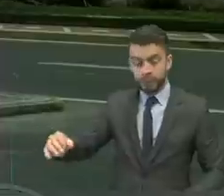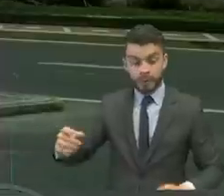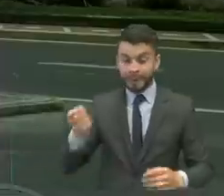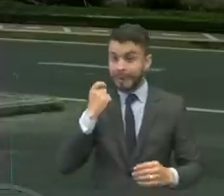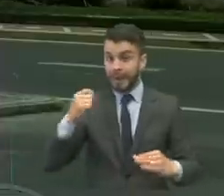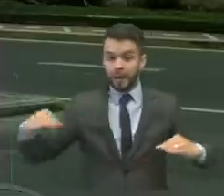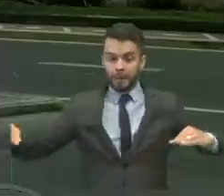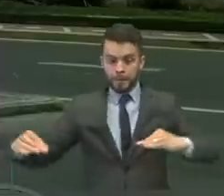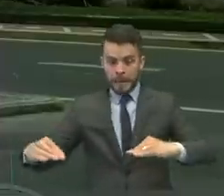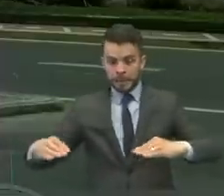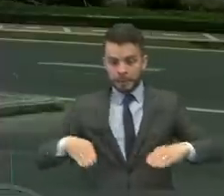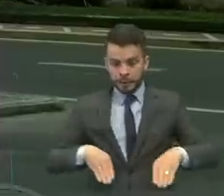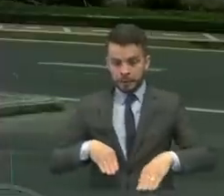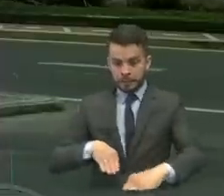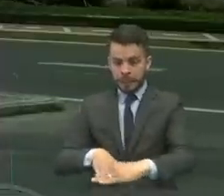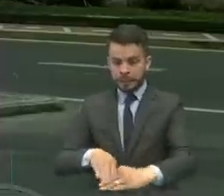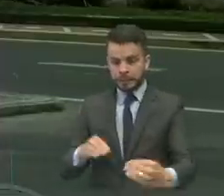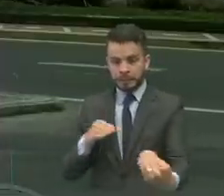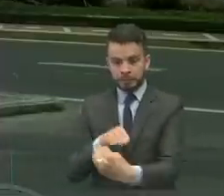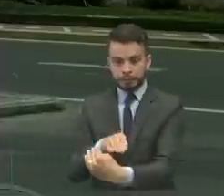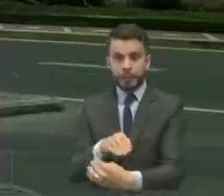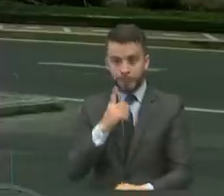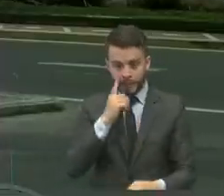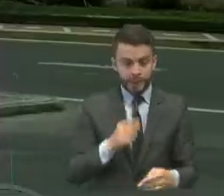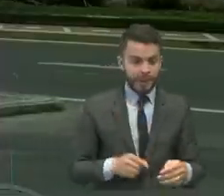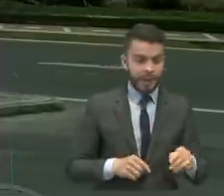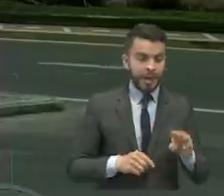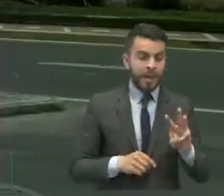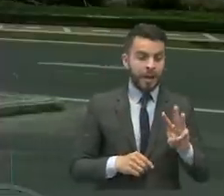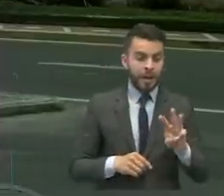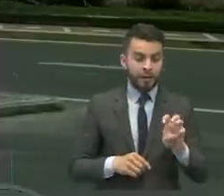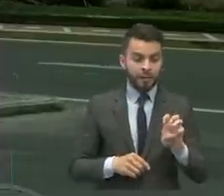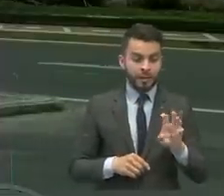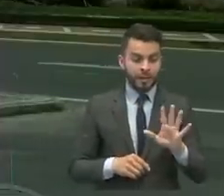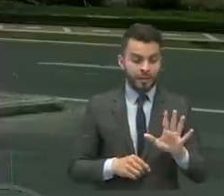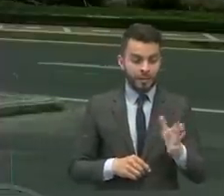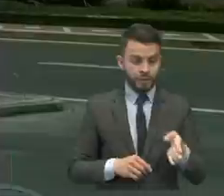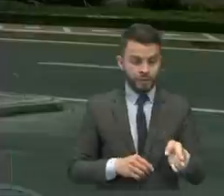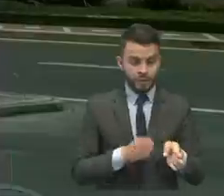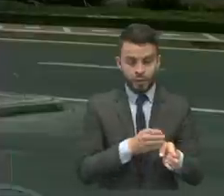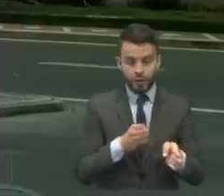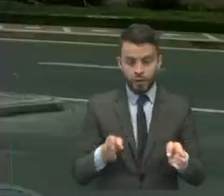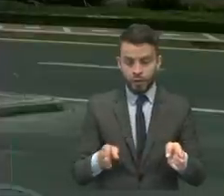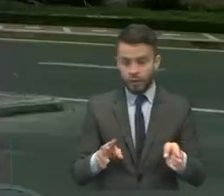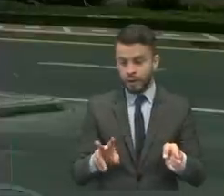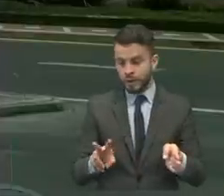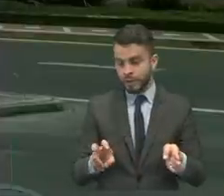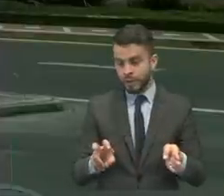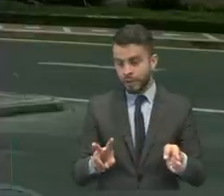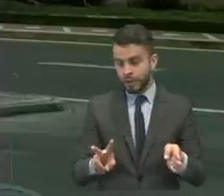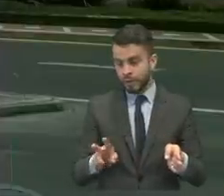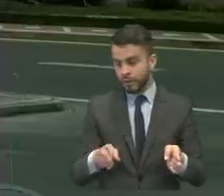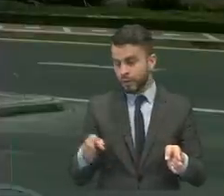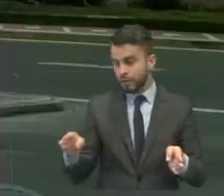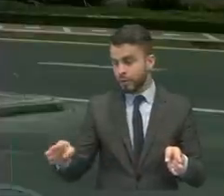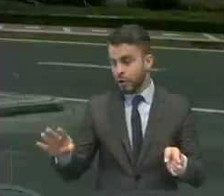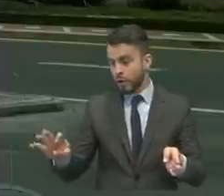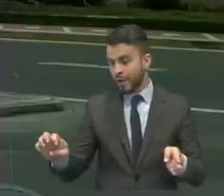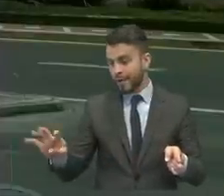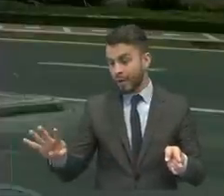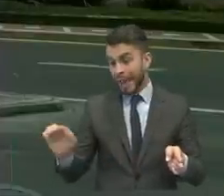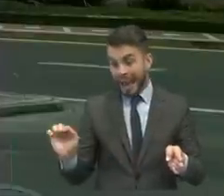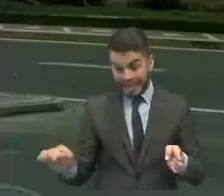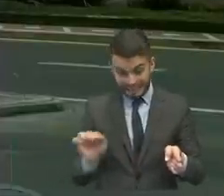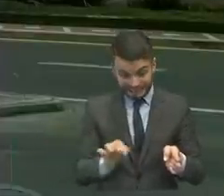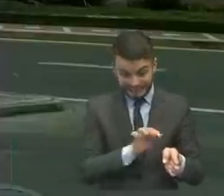la 72, la 85, la 92 y la 94. Porque son conexiones